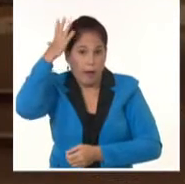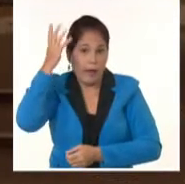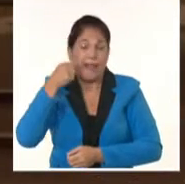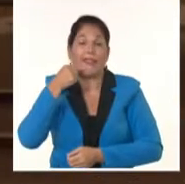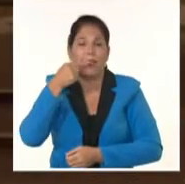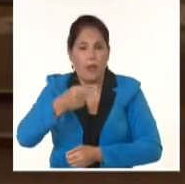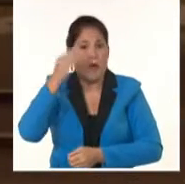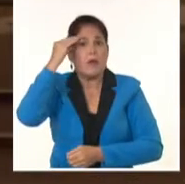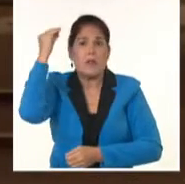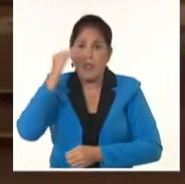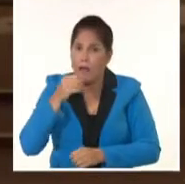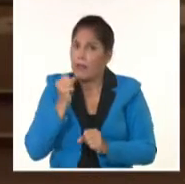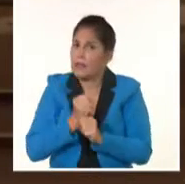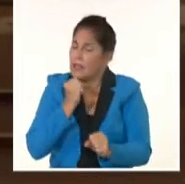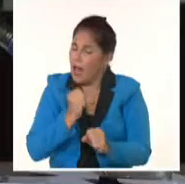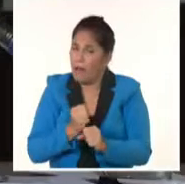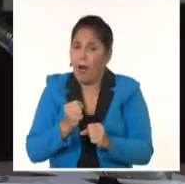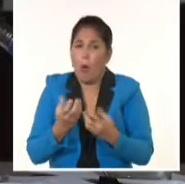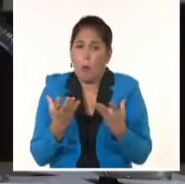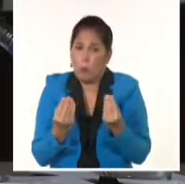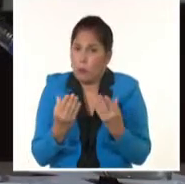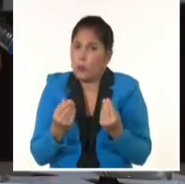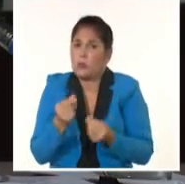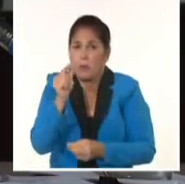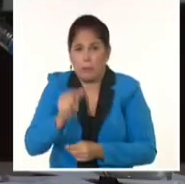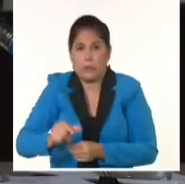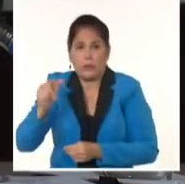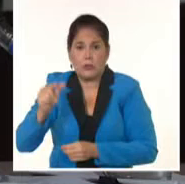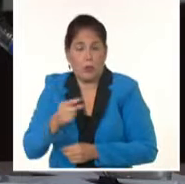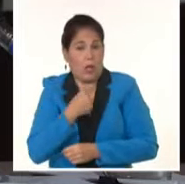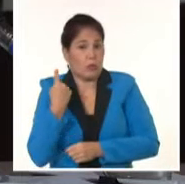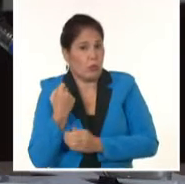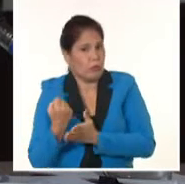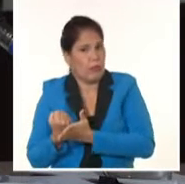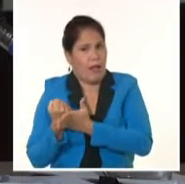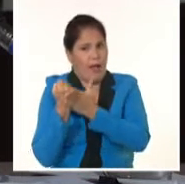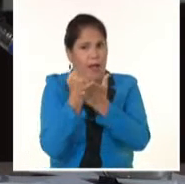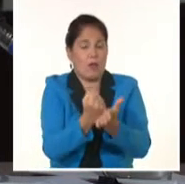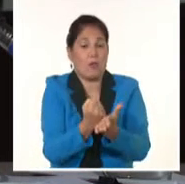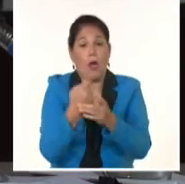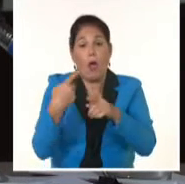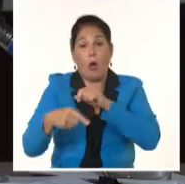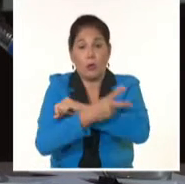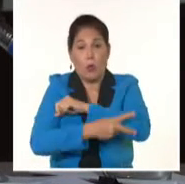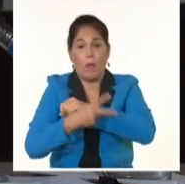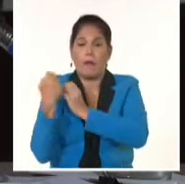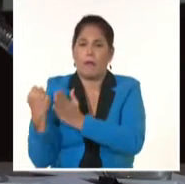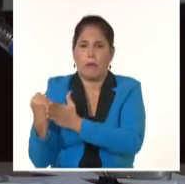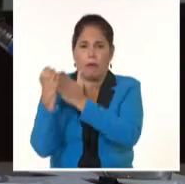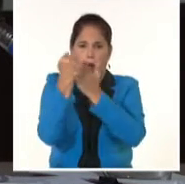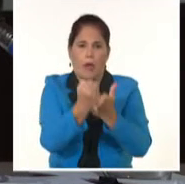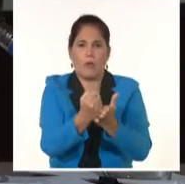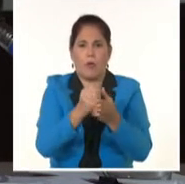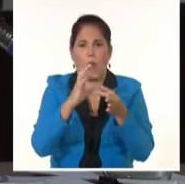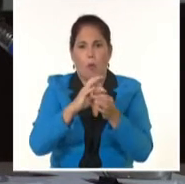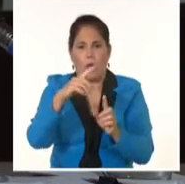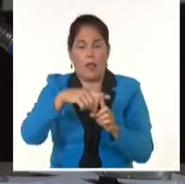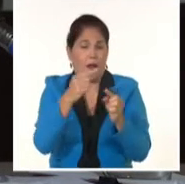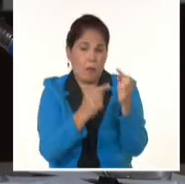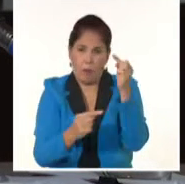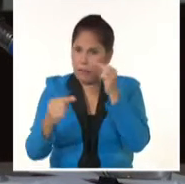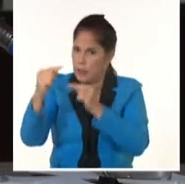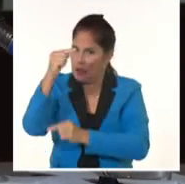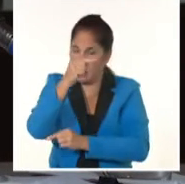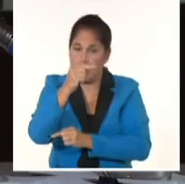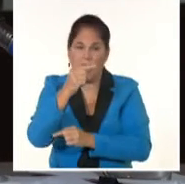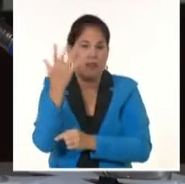la labor de las instituciones cubanas y de todo el que desde nuestro país o en el exterior ha apoyado en la recuperación, en particular a los